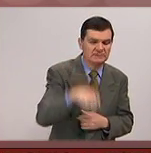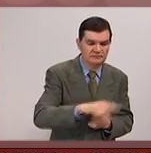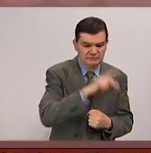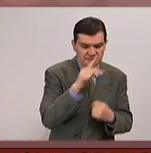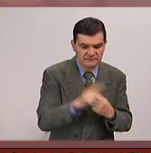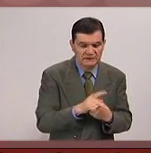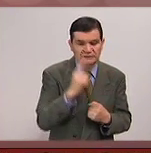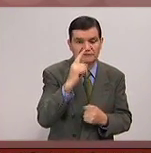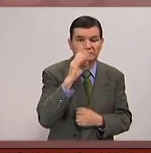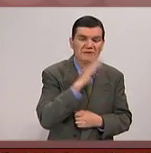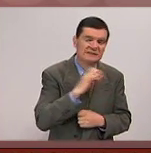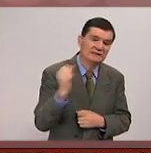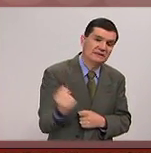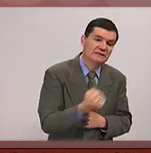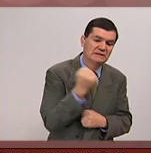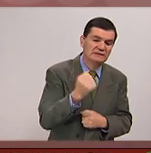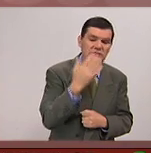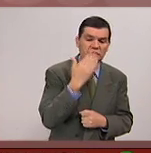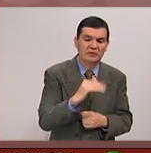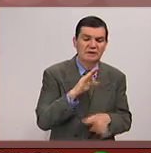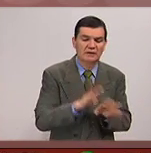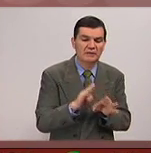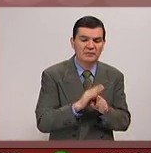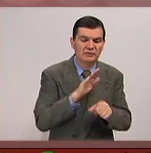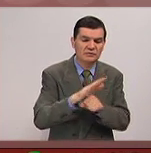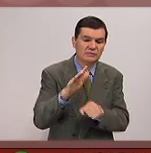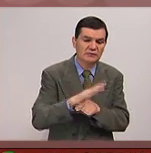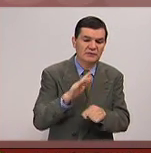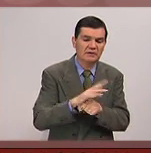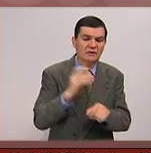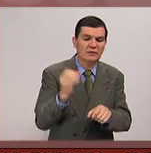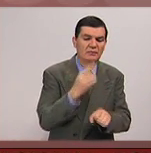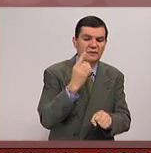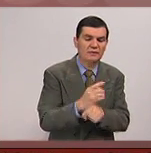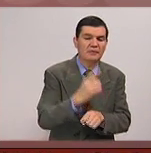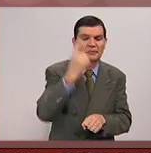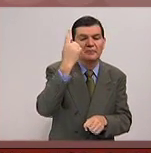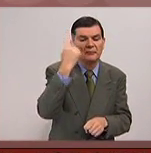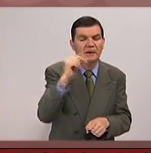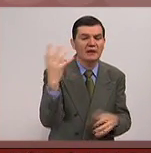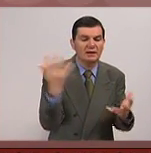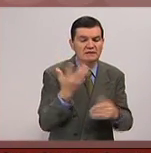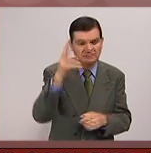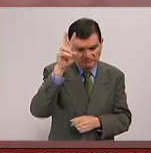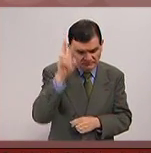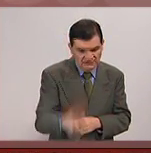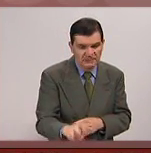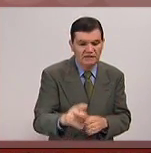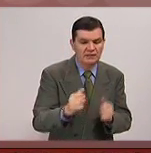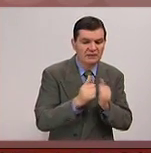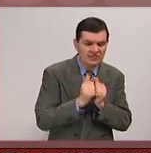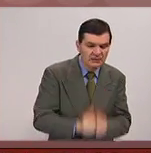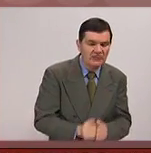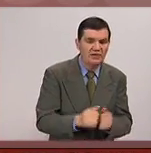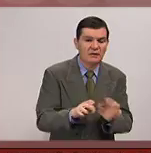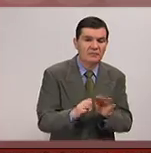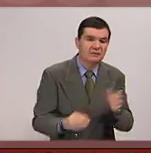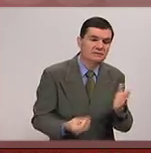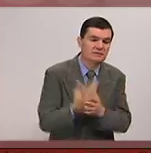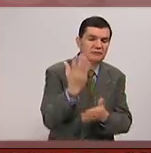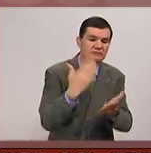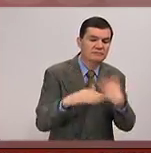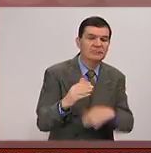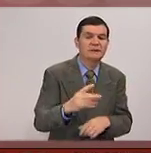y desafortunadamente no están viendo suficientes alternativas como para realmente pensar en quedarse y en salir adelante,